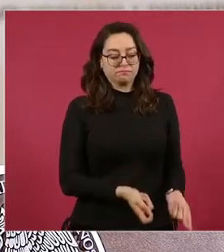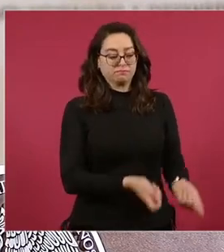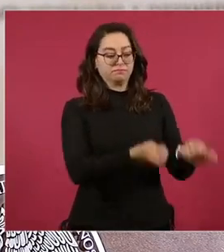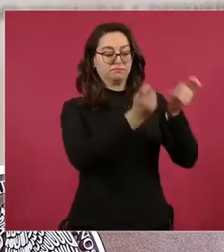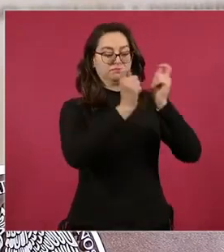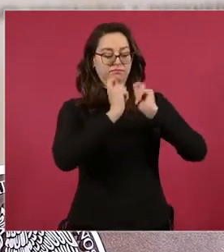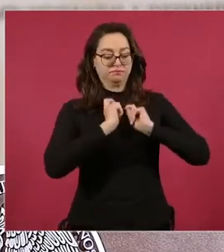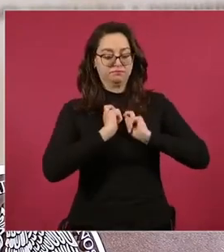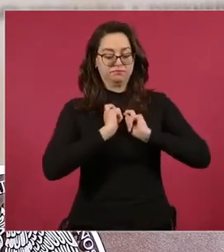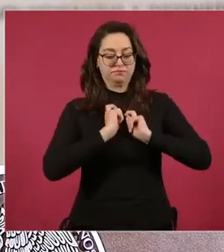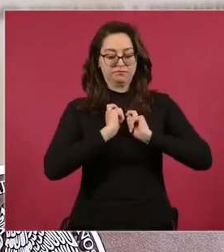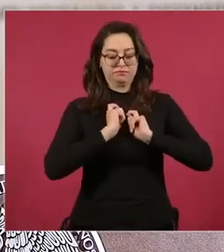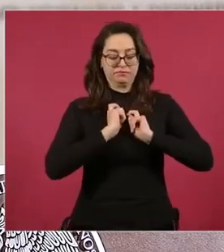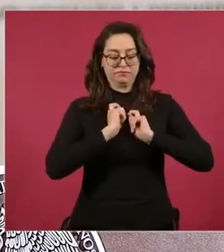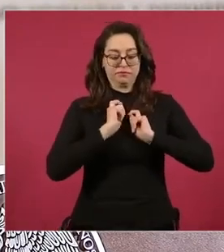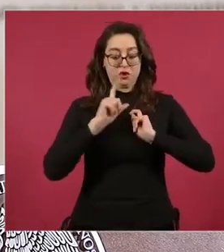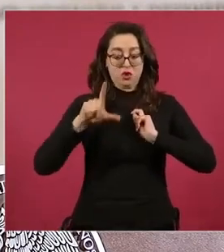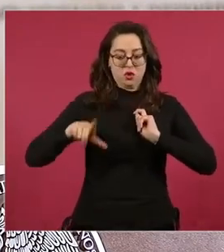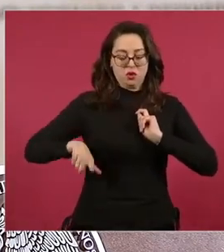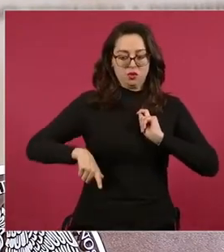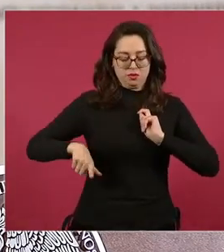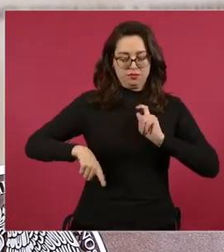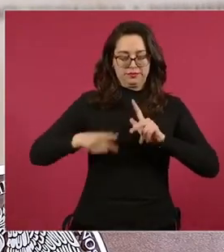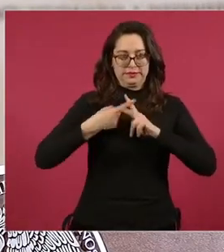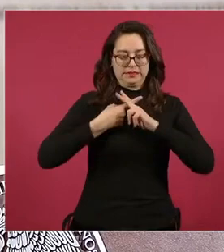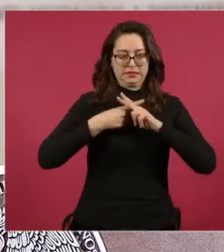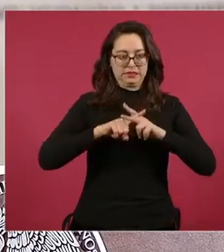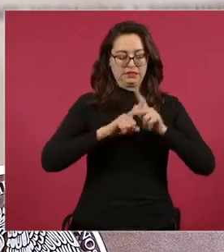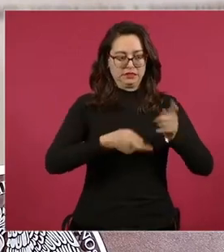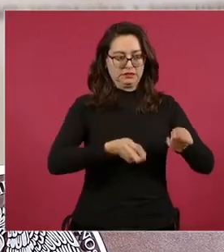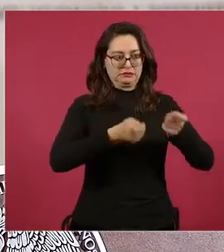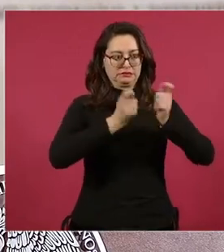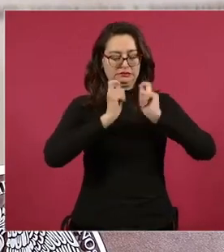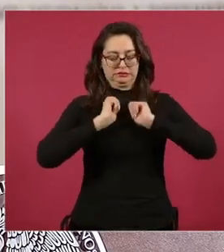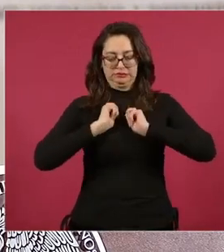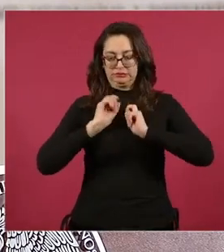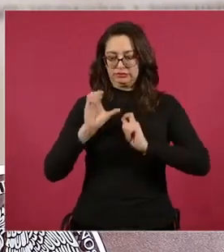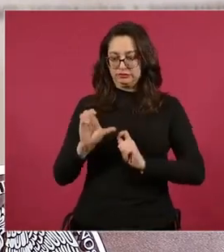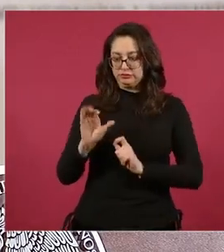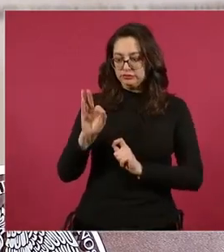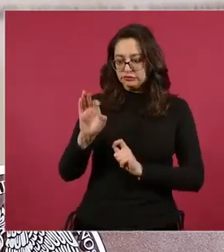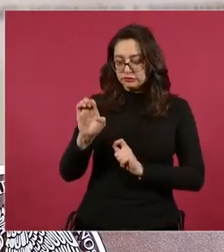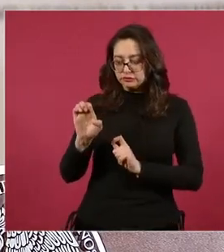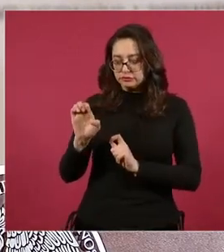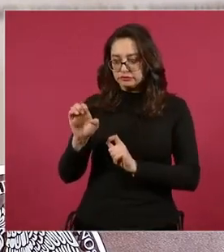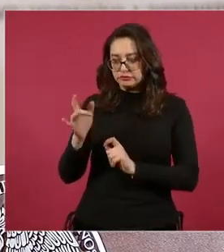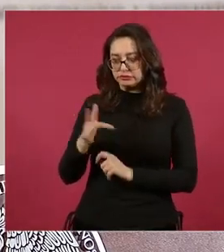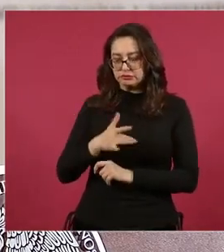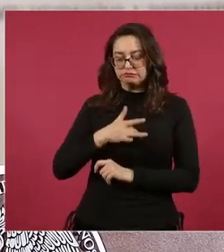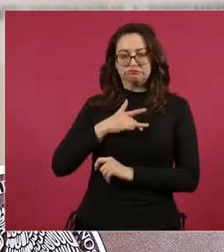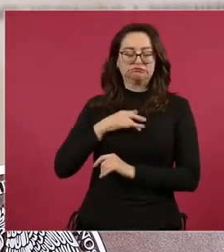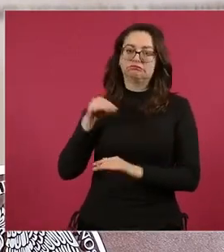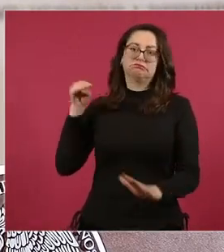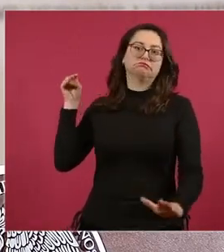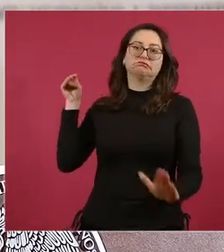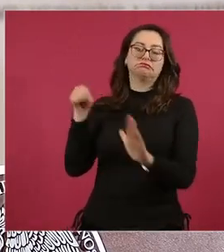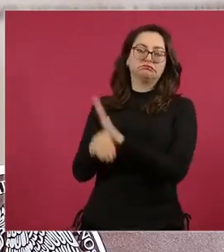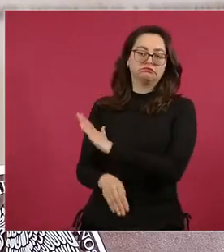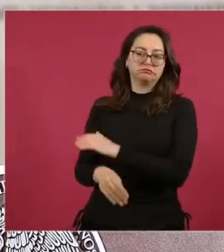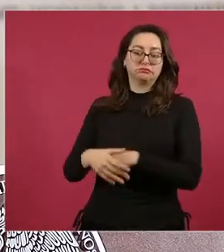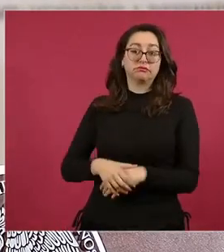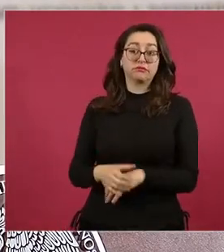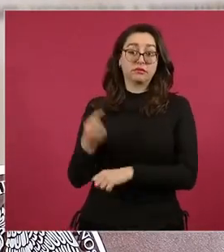CFE. Del 62% que generaba antes de la reforma energética del